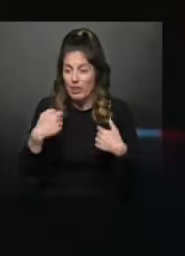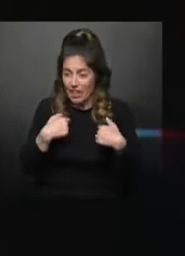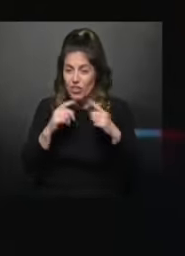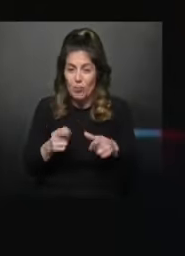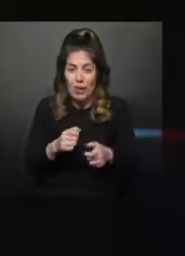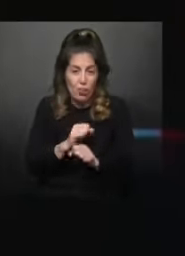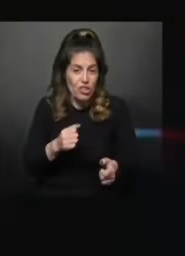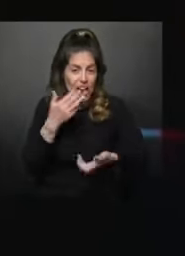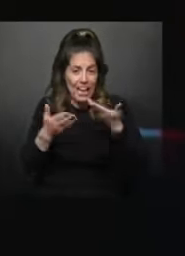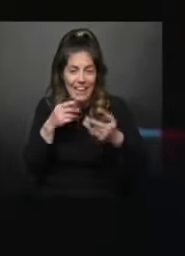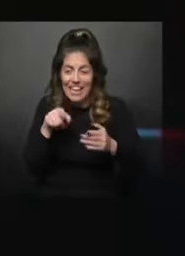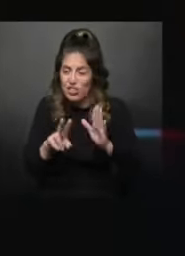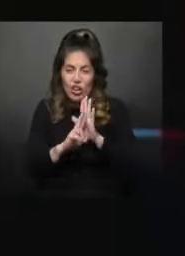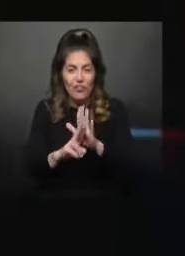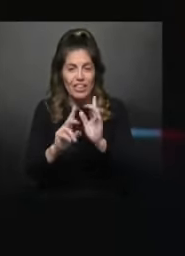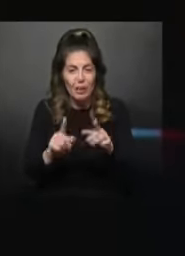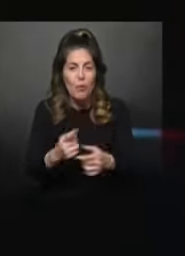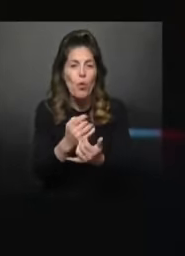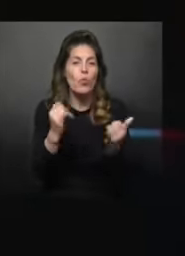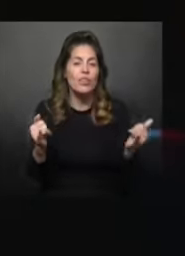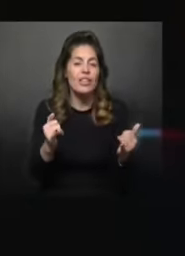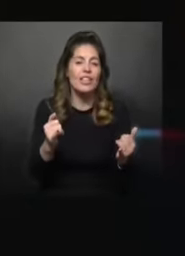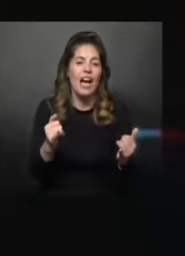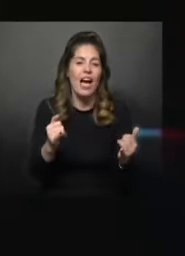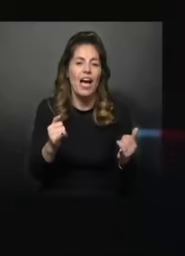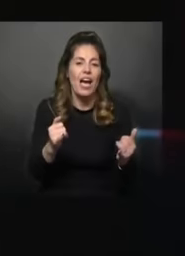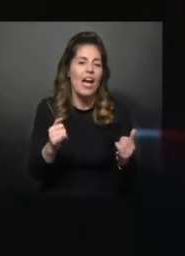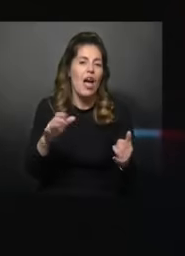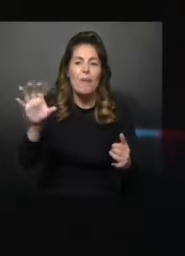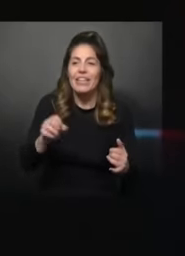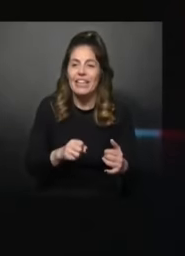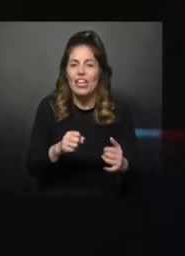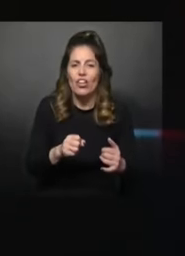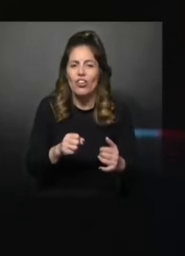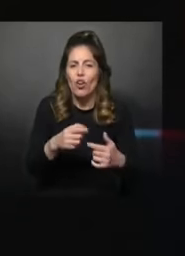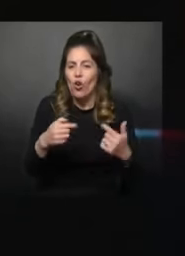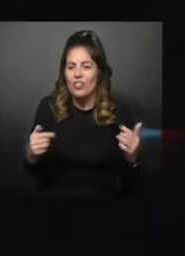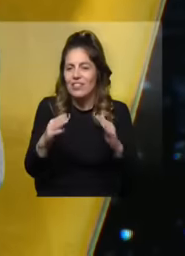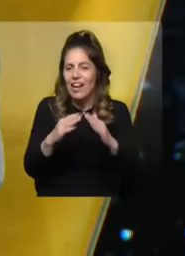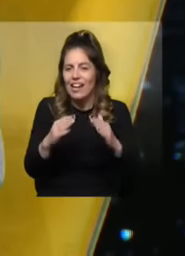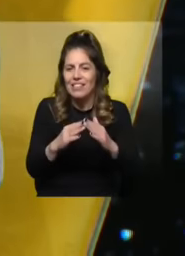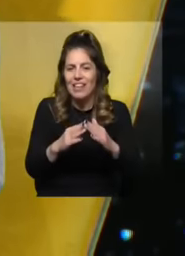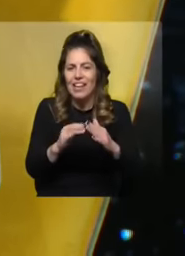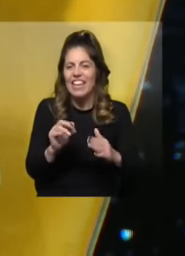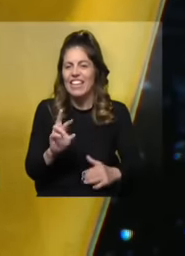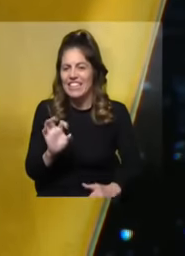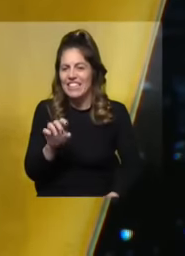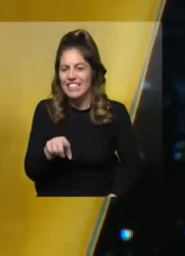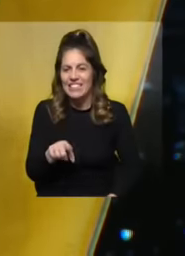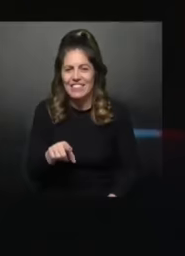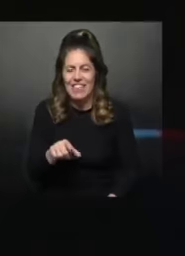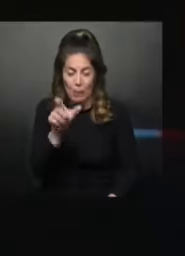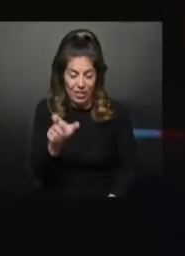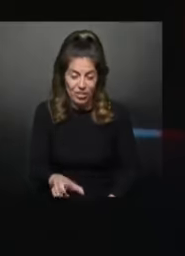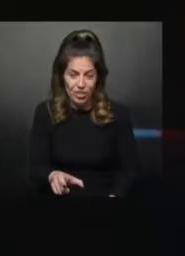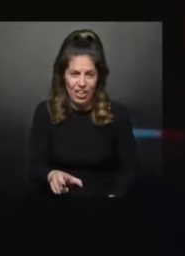referentes, porque esos referentes un día me trajeron a Osiris a casa. ¿Qué te parece? En persona. Entonces, en no persona. Al disco, en persona.